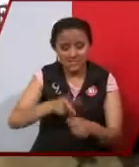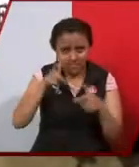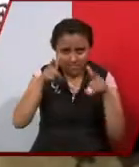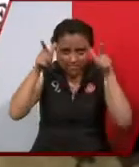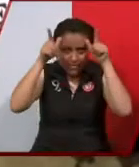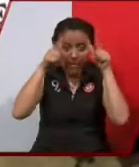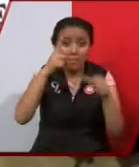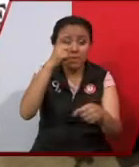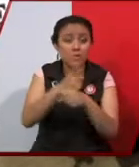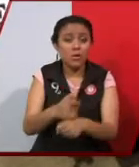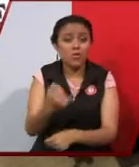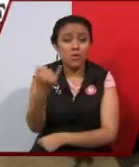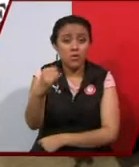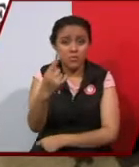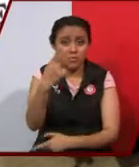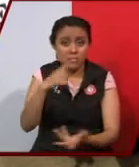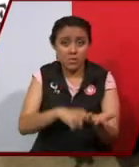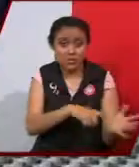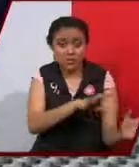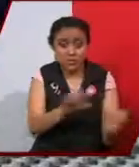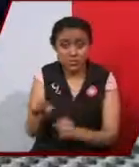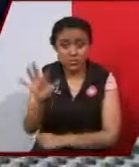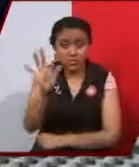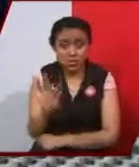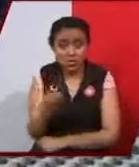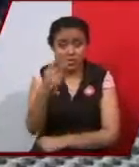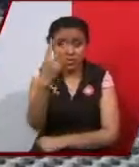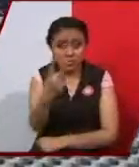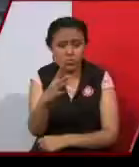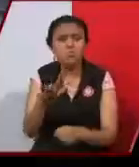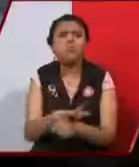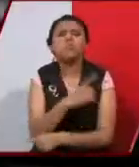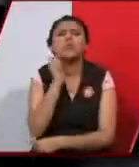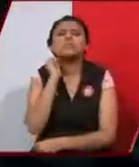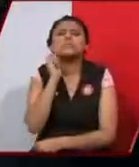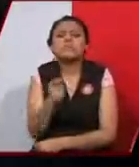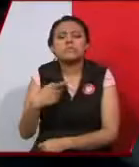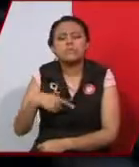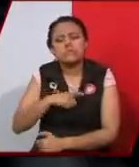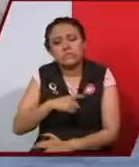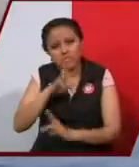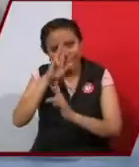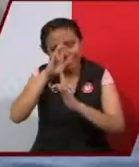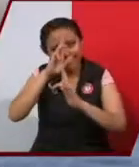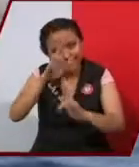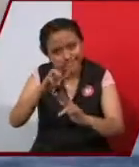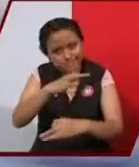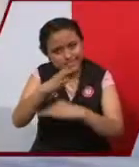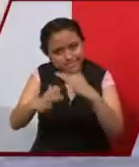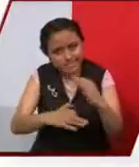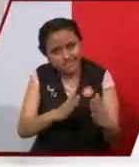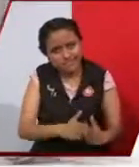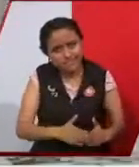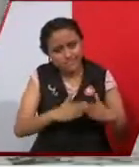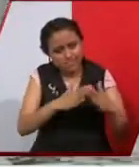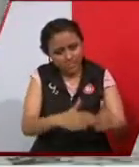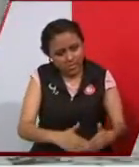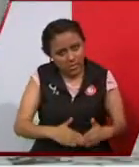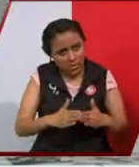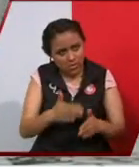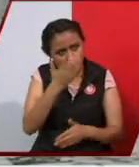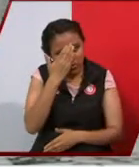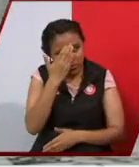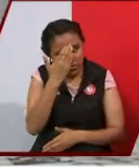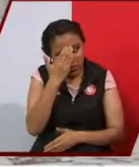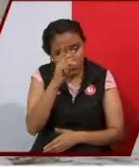primero de junio de 1942 que sirvió además para hacer un homenaje a las tripulaciones de los buques tanques mexicanos llamados